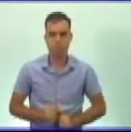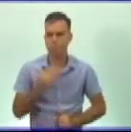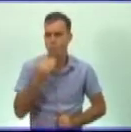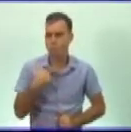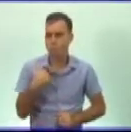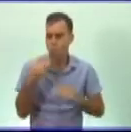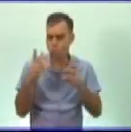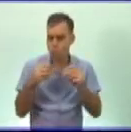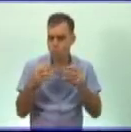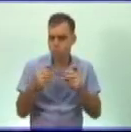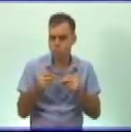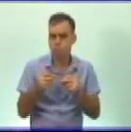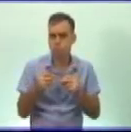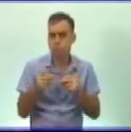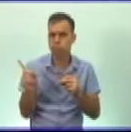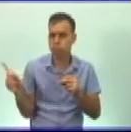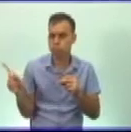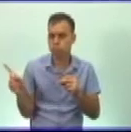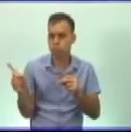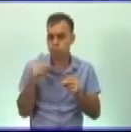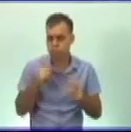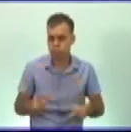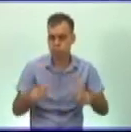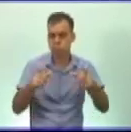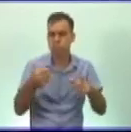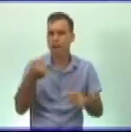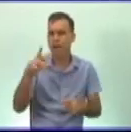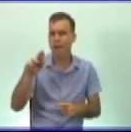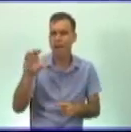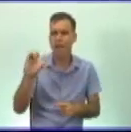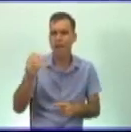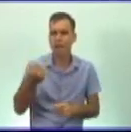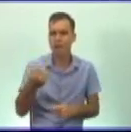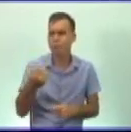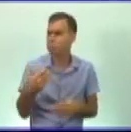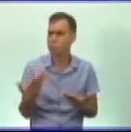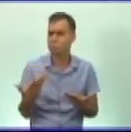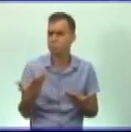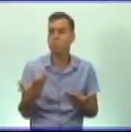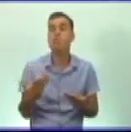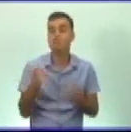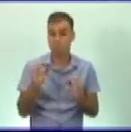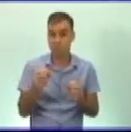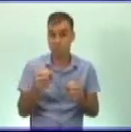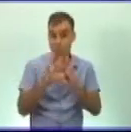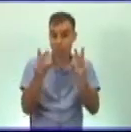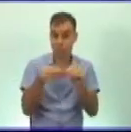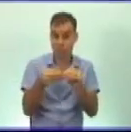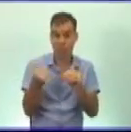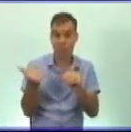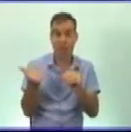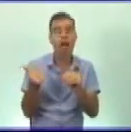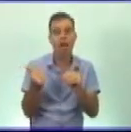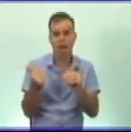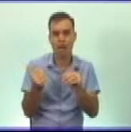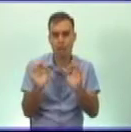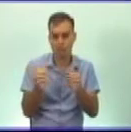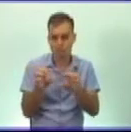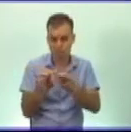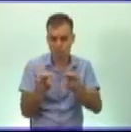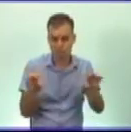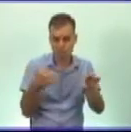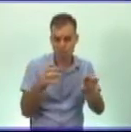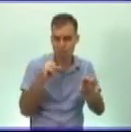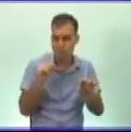el cilindro el área total del cilindro? Bueno, el área total, como bien lo dice la palabra, comprende el área de